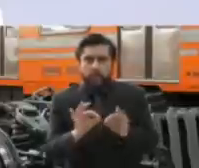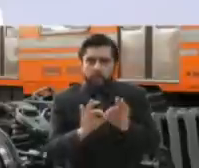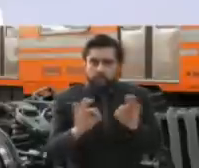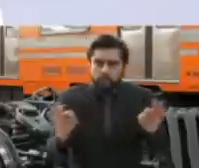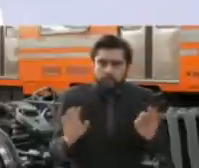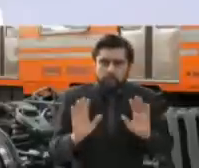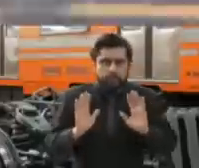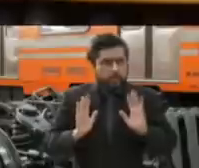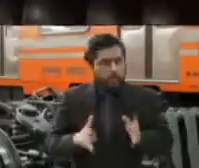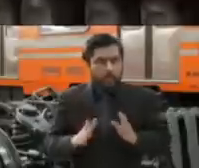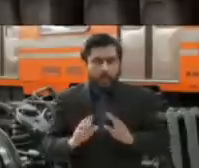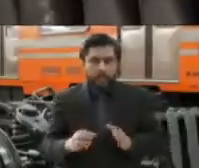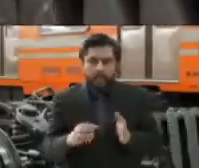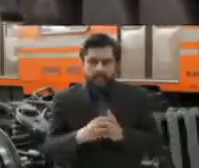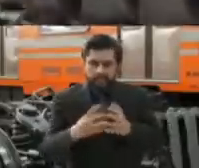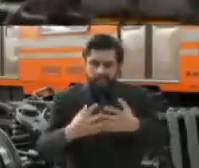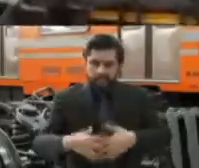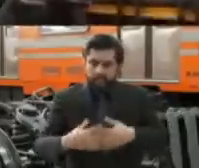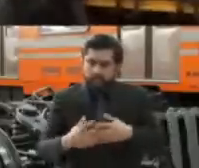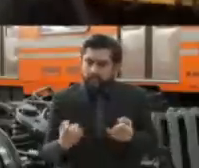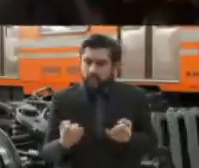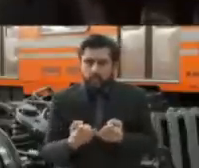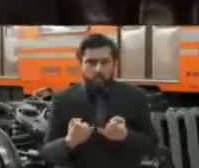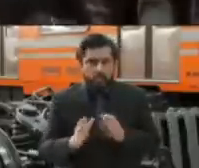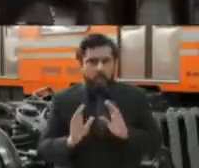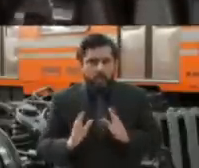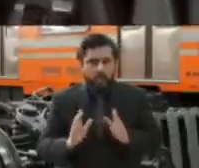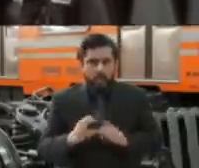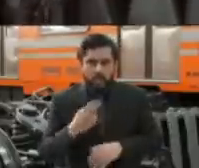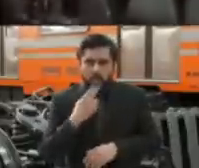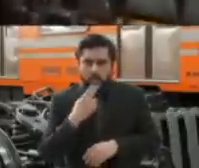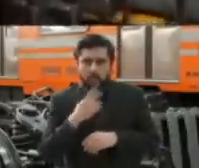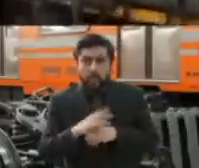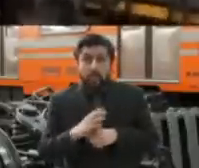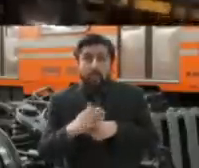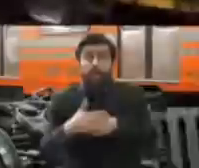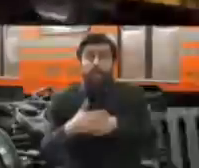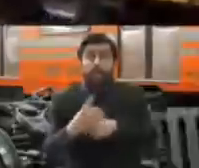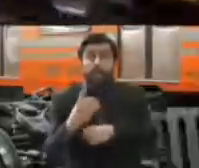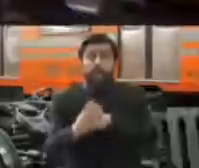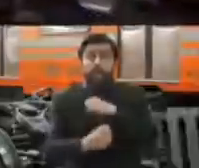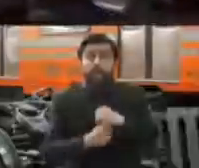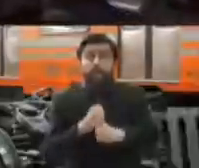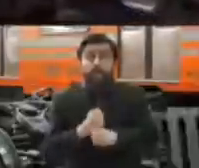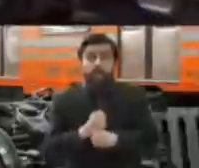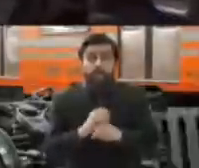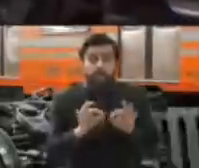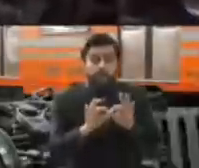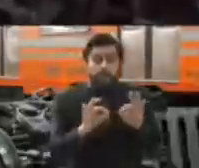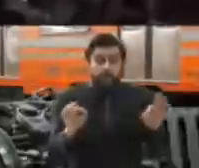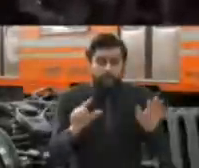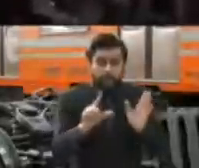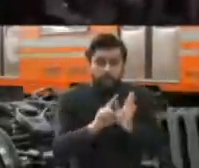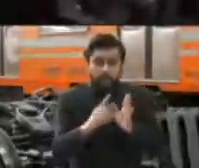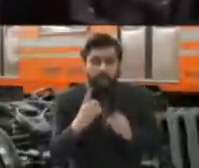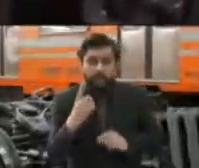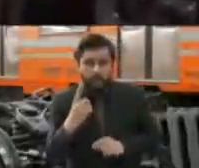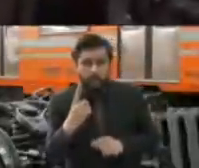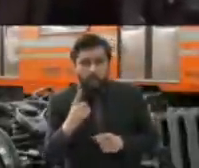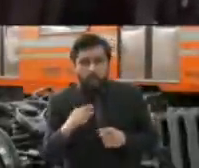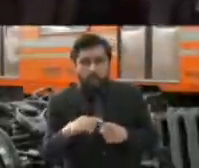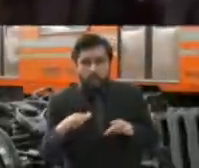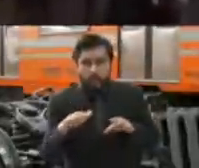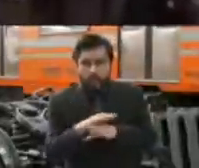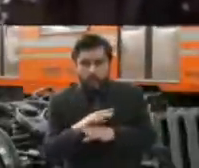los transformadores. El siguiente año va a incluir el cableado hacia la línea 1 y el cambio de